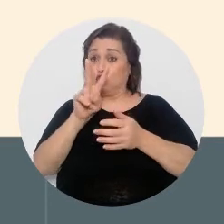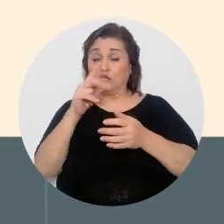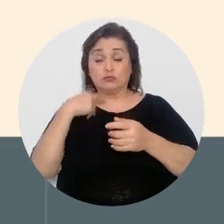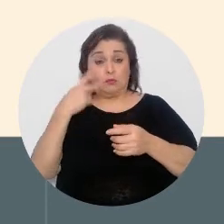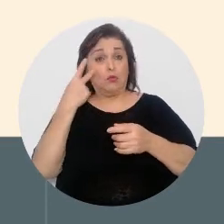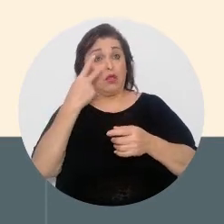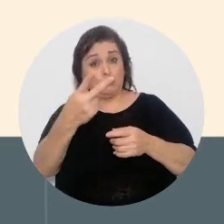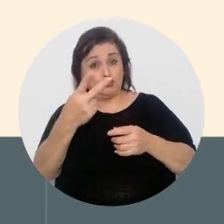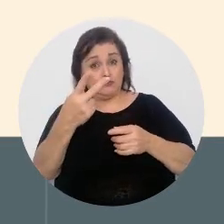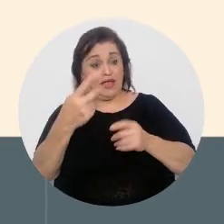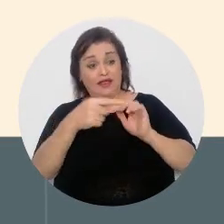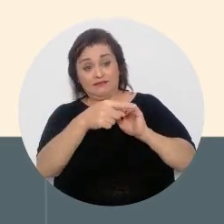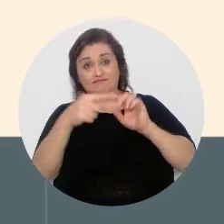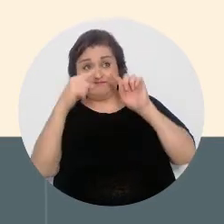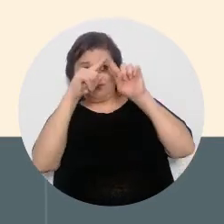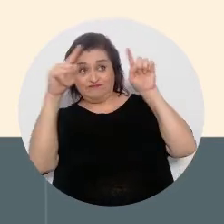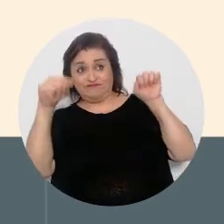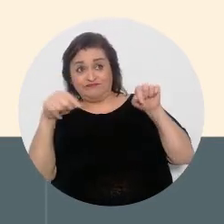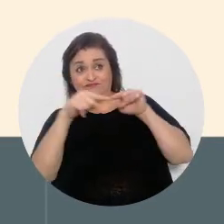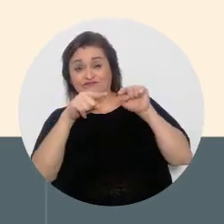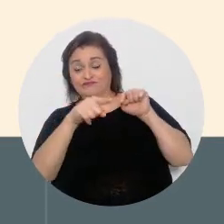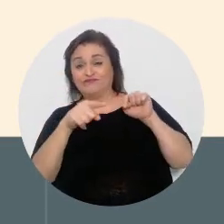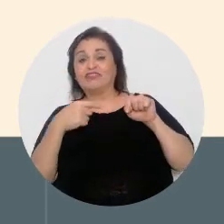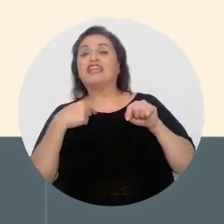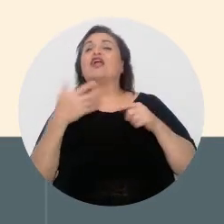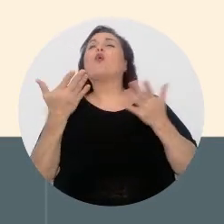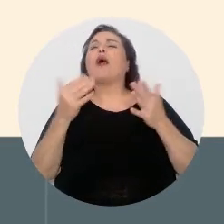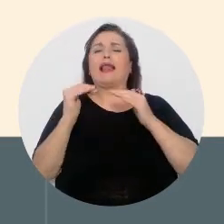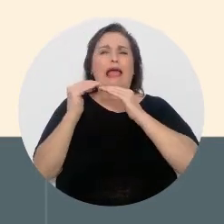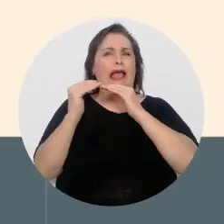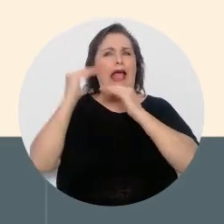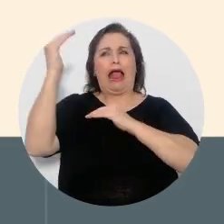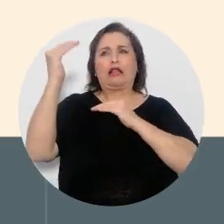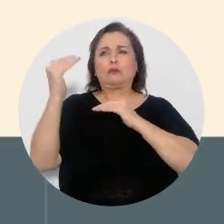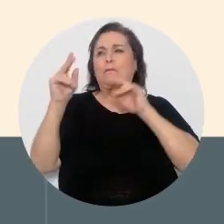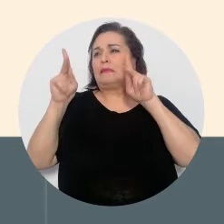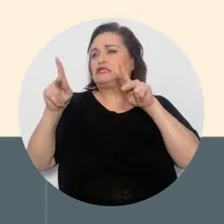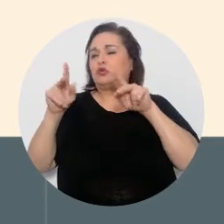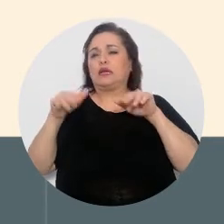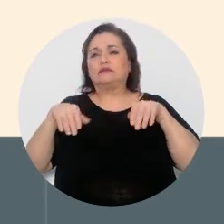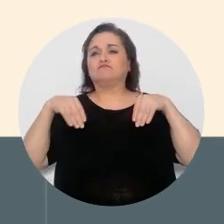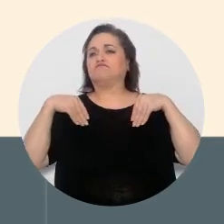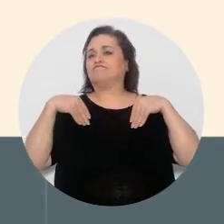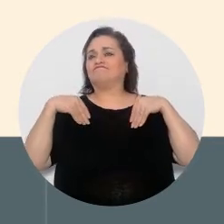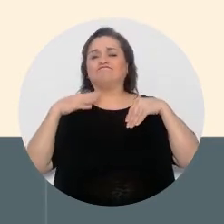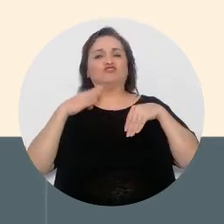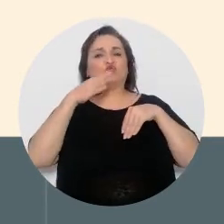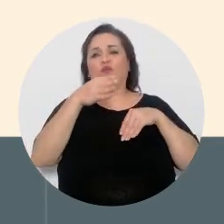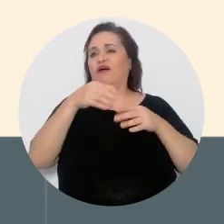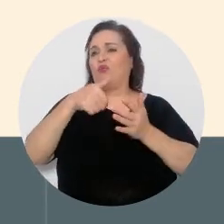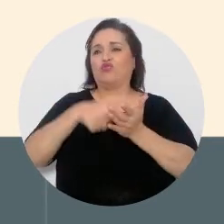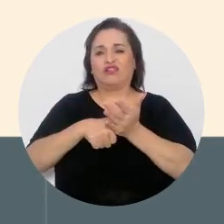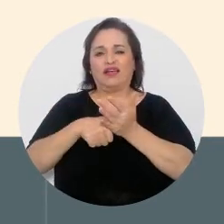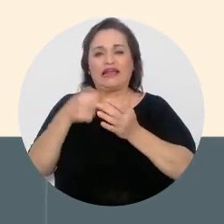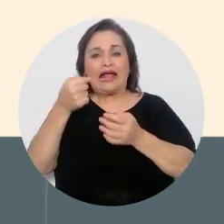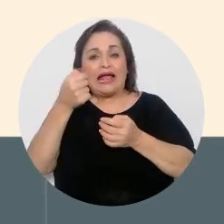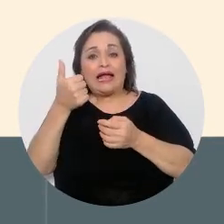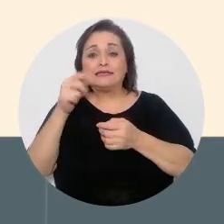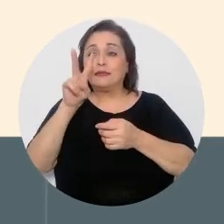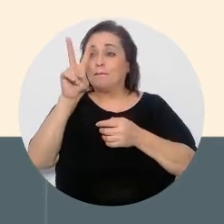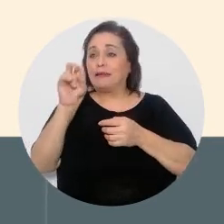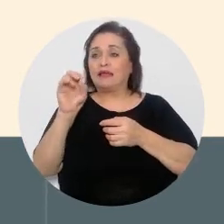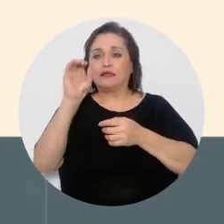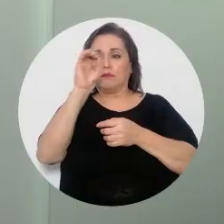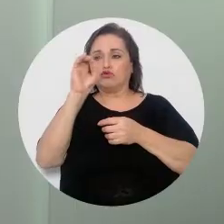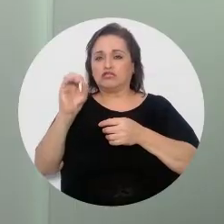como podíamos ver en una filmina, fue su alto abstencionismo. Casi un